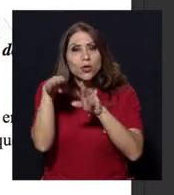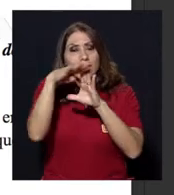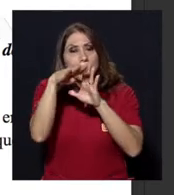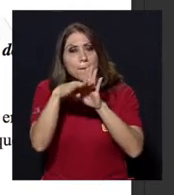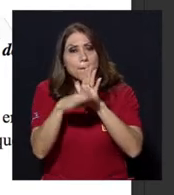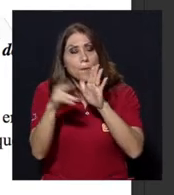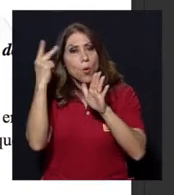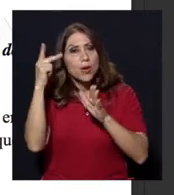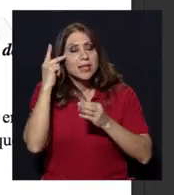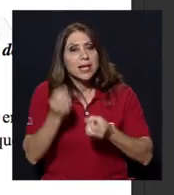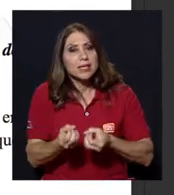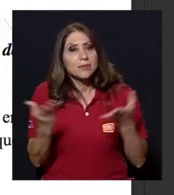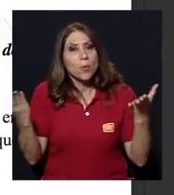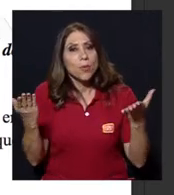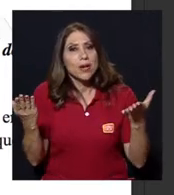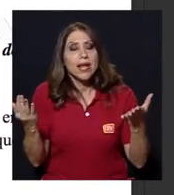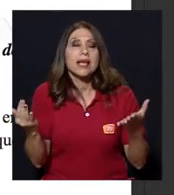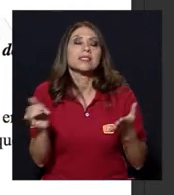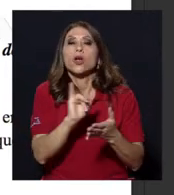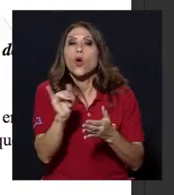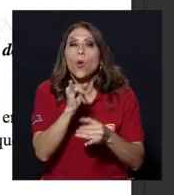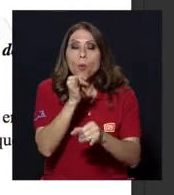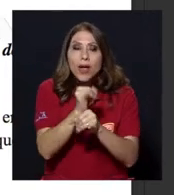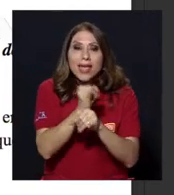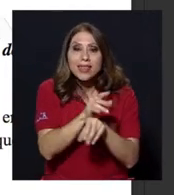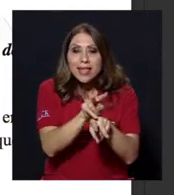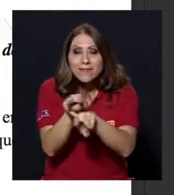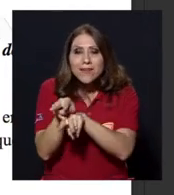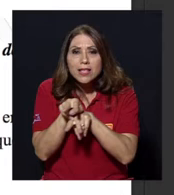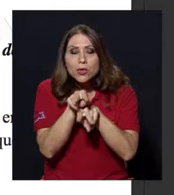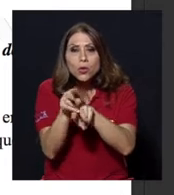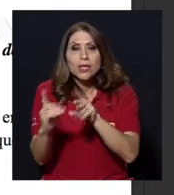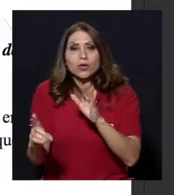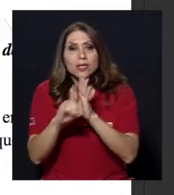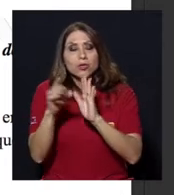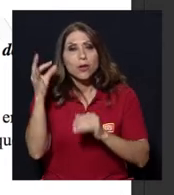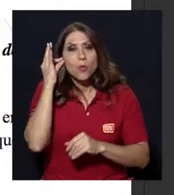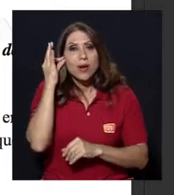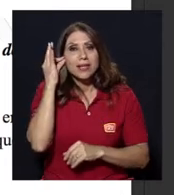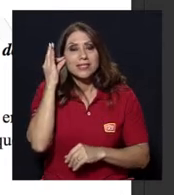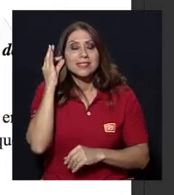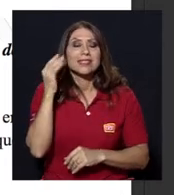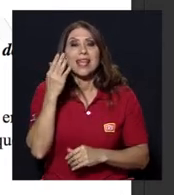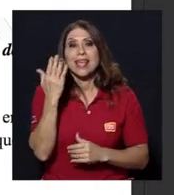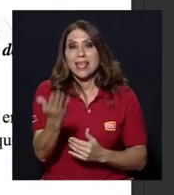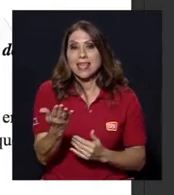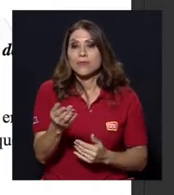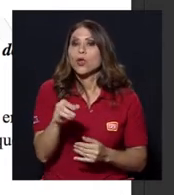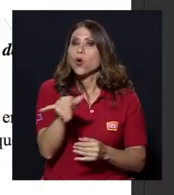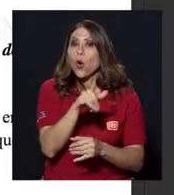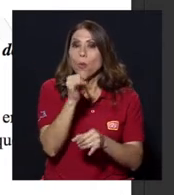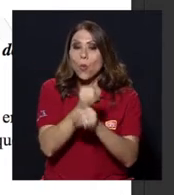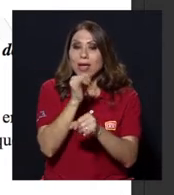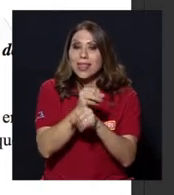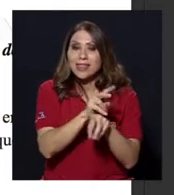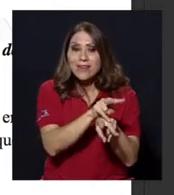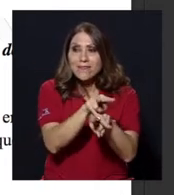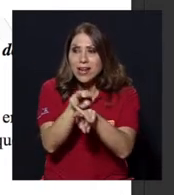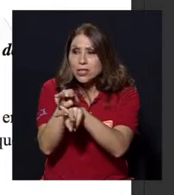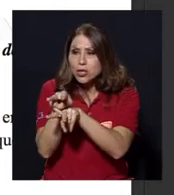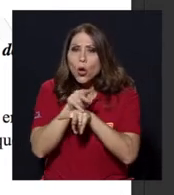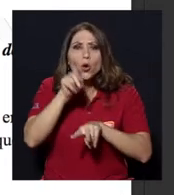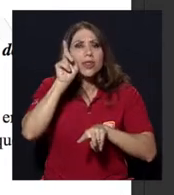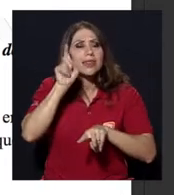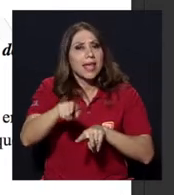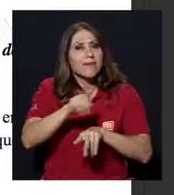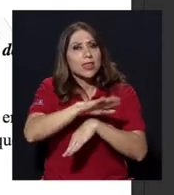públicas, como ente rector de los derechos de las mujeres, en términos del papel que tiene que jugar como ente rector en